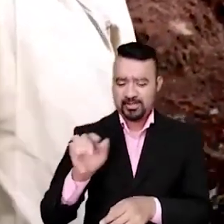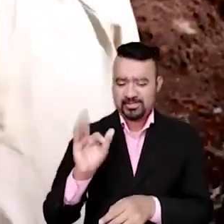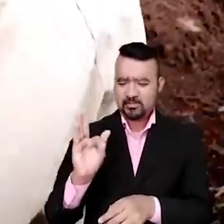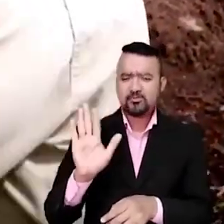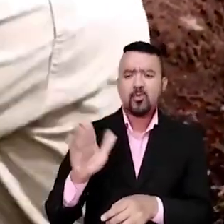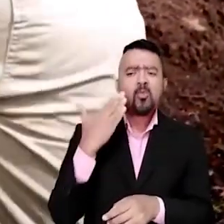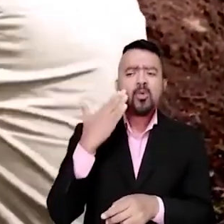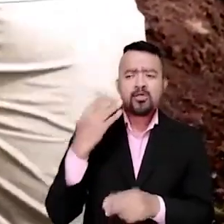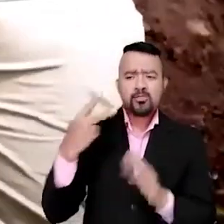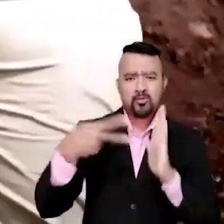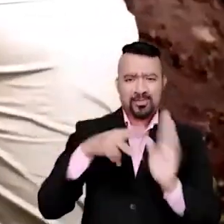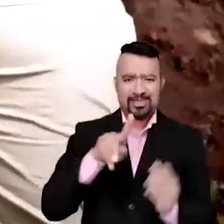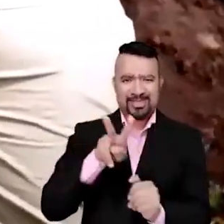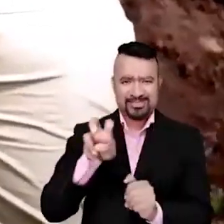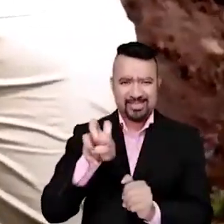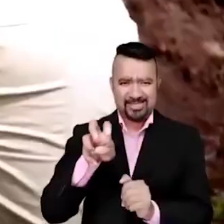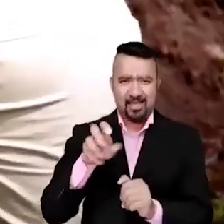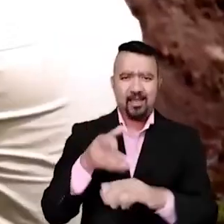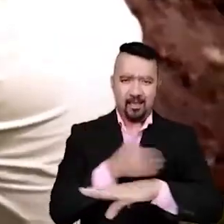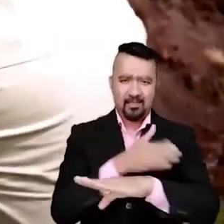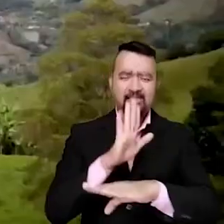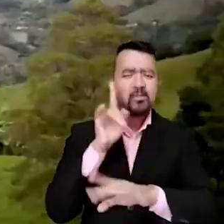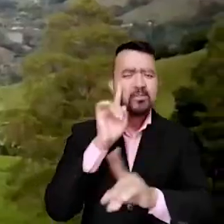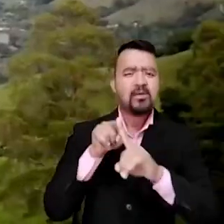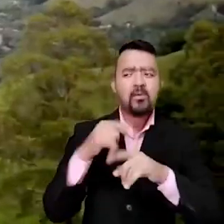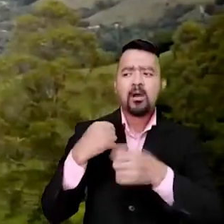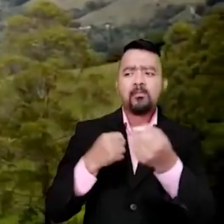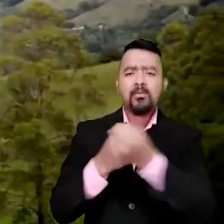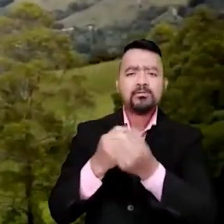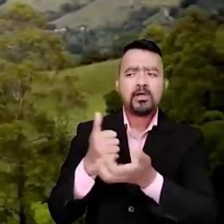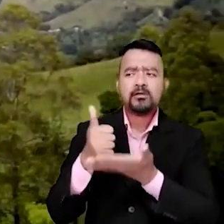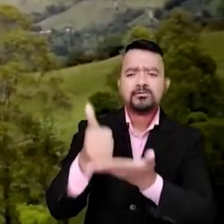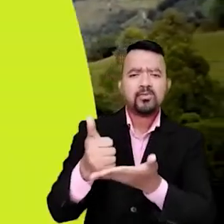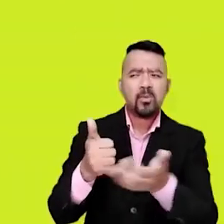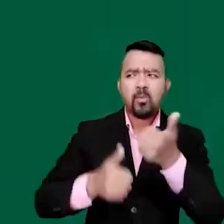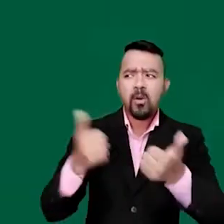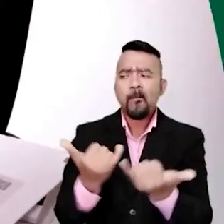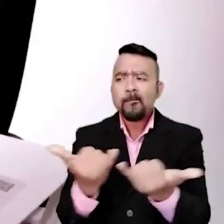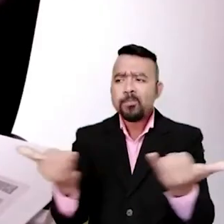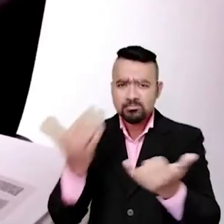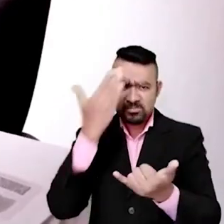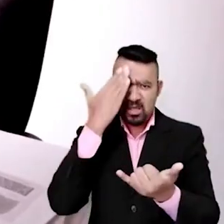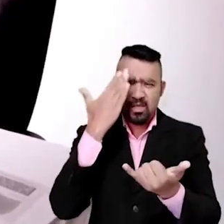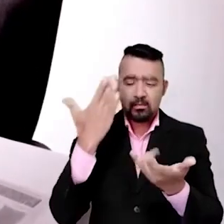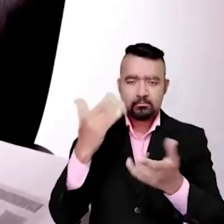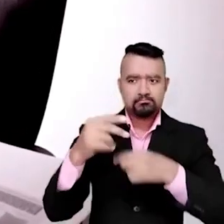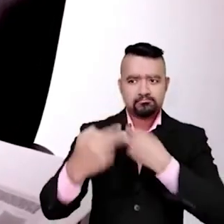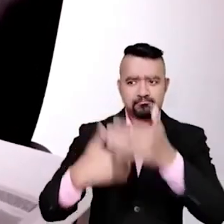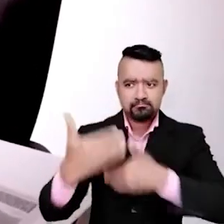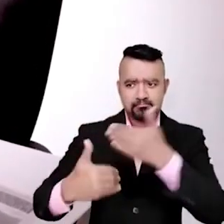2017, dedicada a la prestación de servicios agrícolas, forestales y ganaderos.